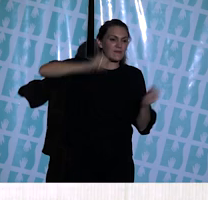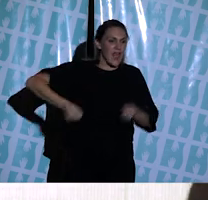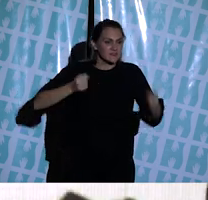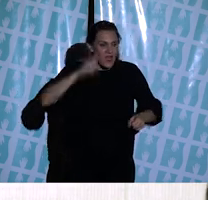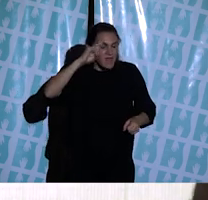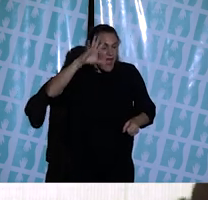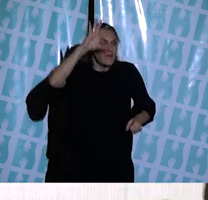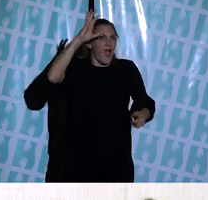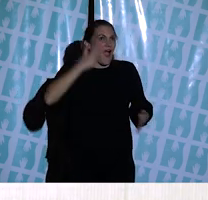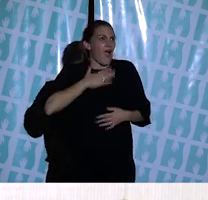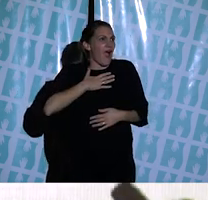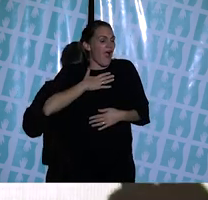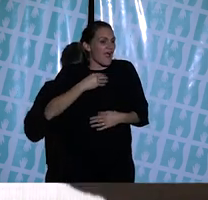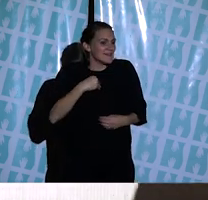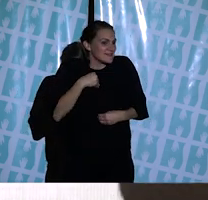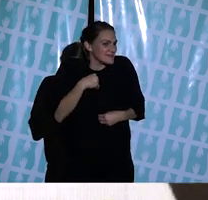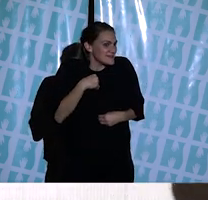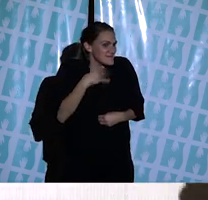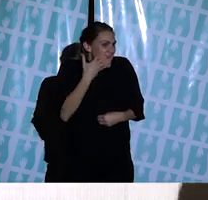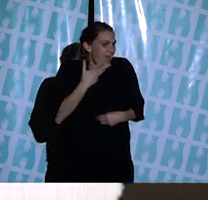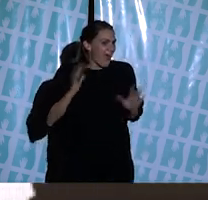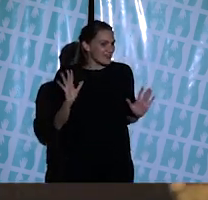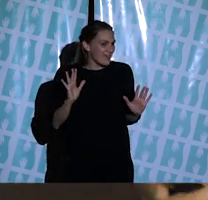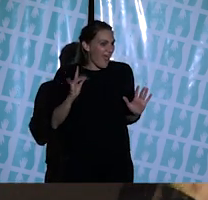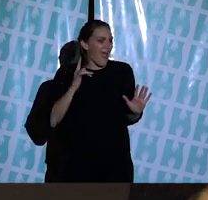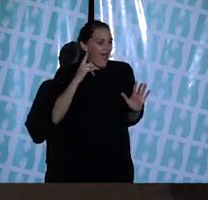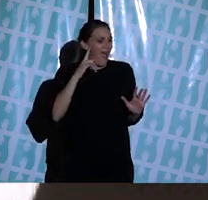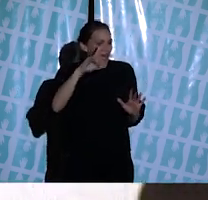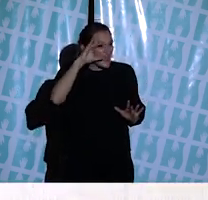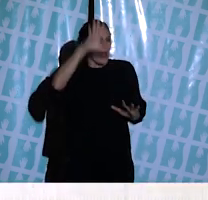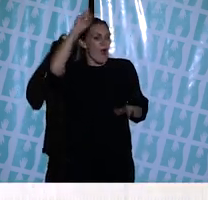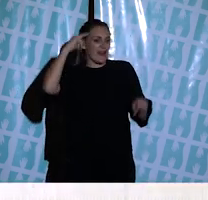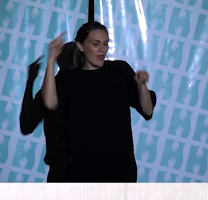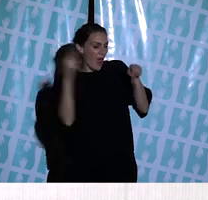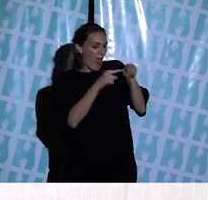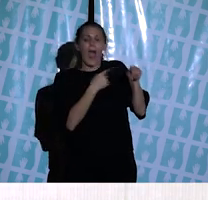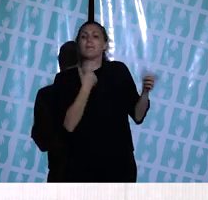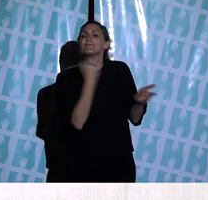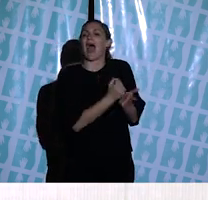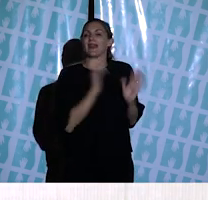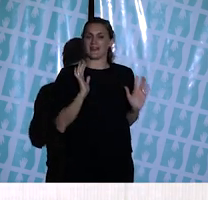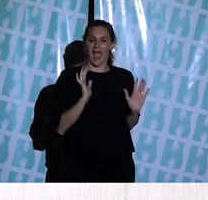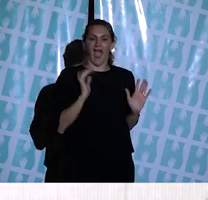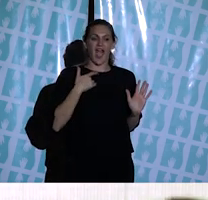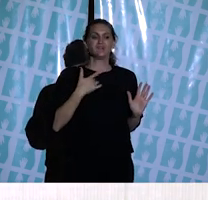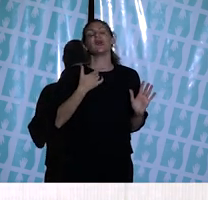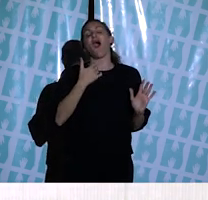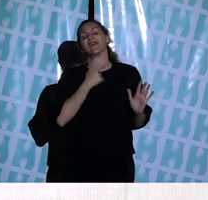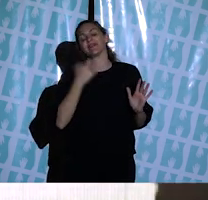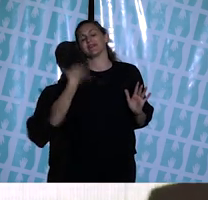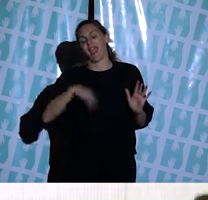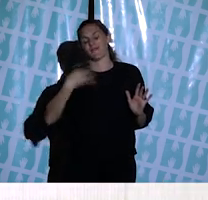me remite Bariloche con respecto al cerebro. Pero como tengo que venir a hablar de adicciones, vamos a